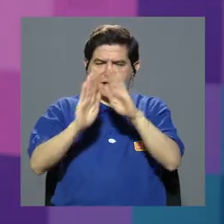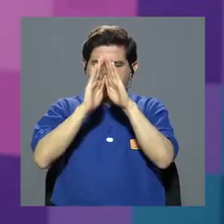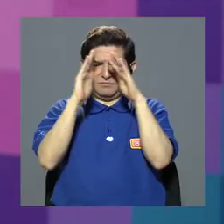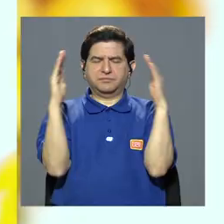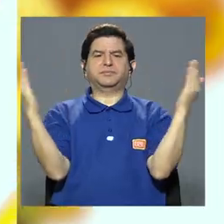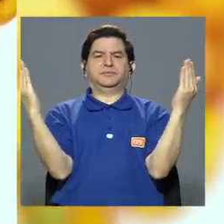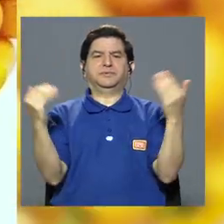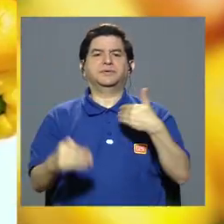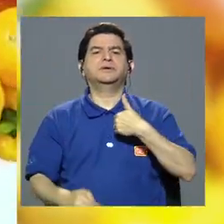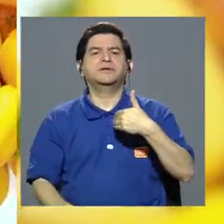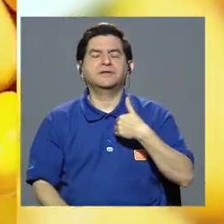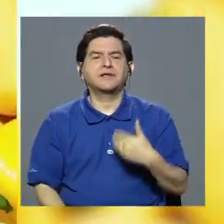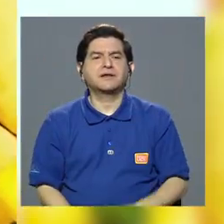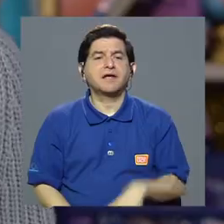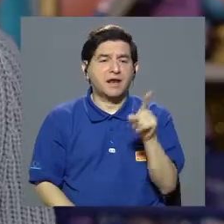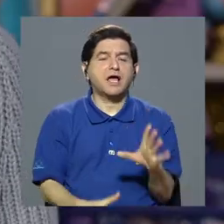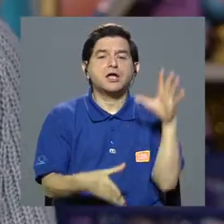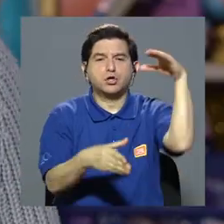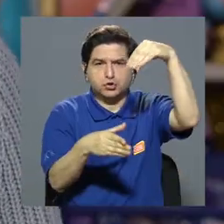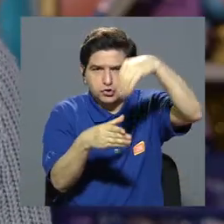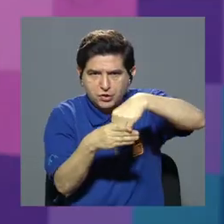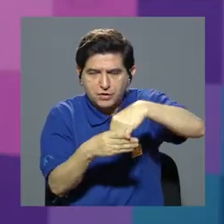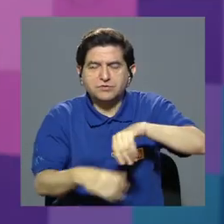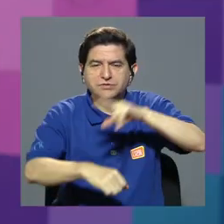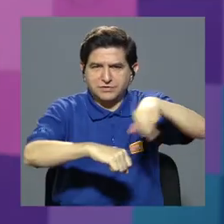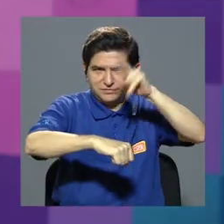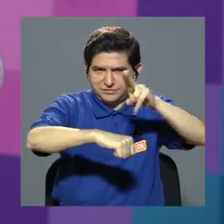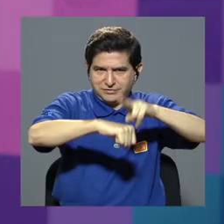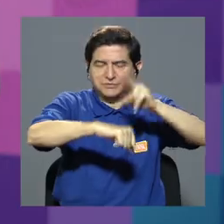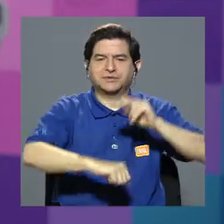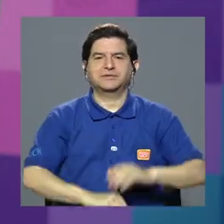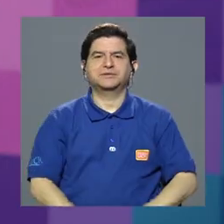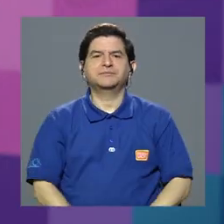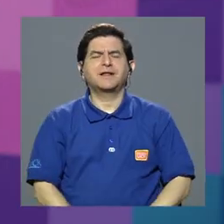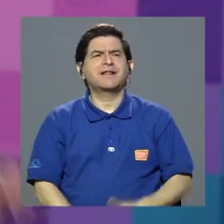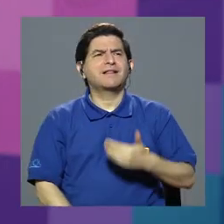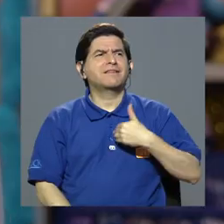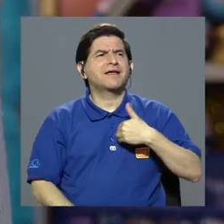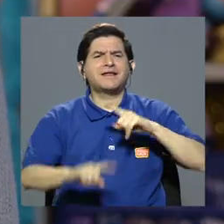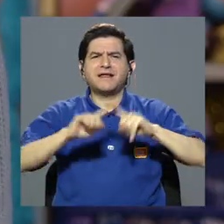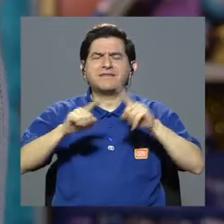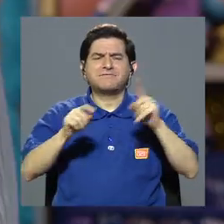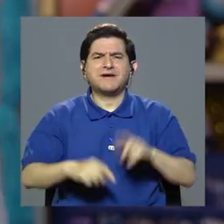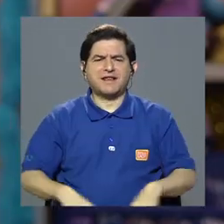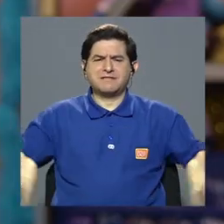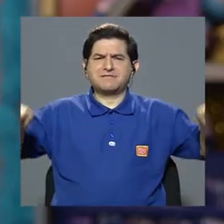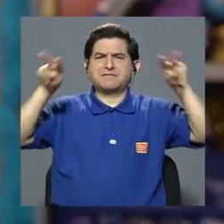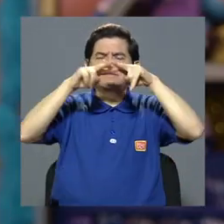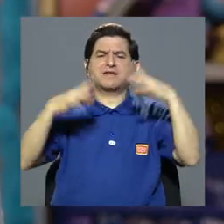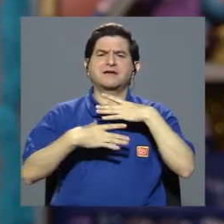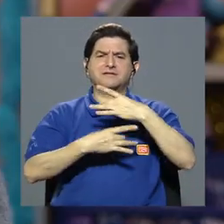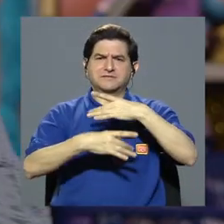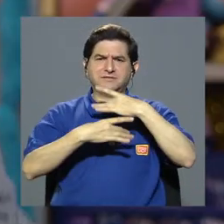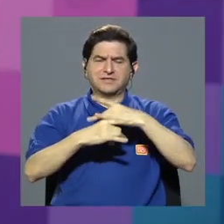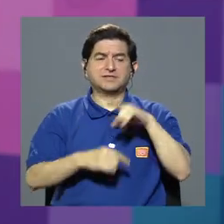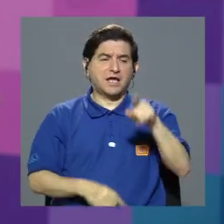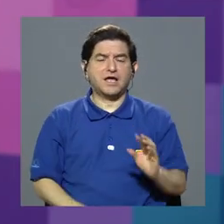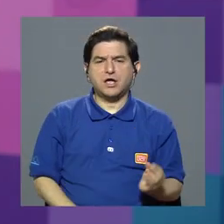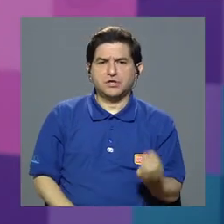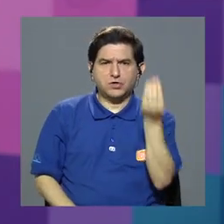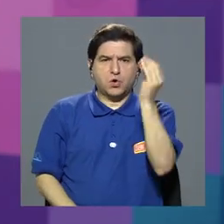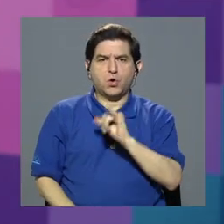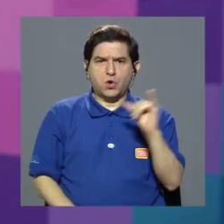mentalidad mucho más abierta se tienen una son inclusivos e inclusivas por naturaleza entonces hay como una serie de valores interesantes que tienen estos